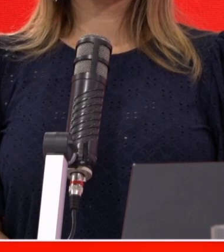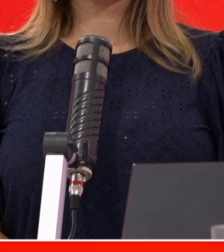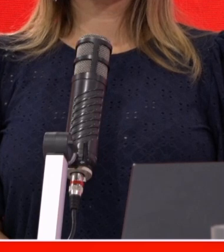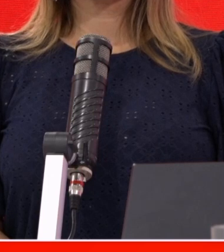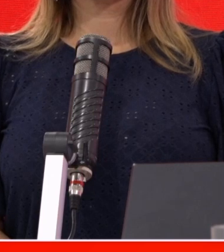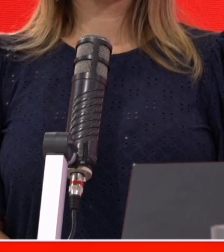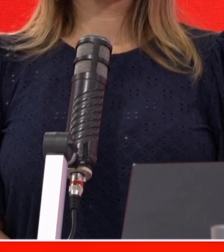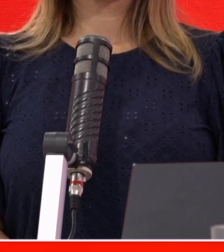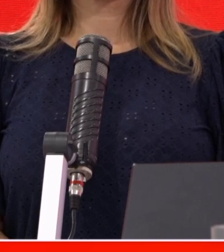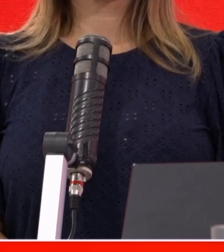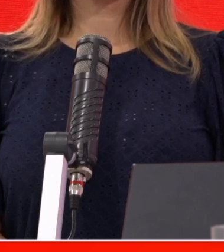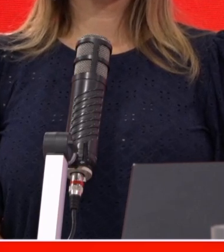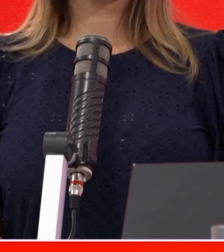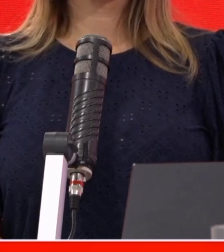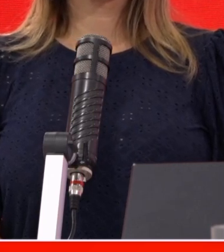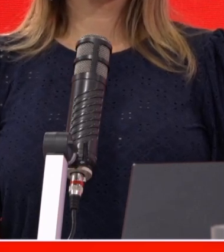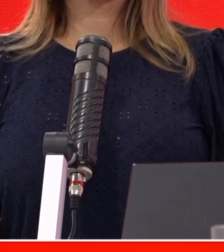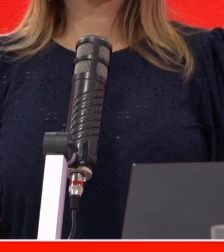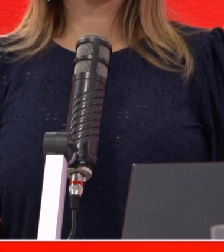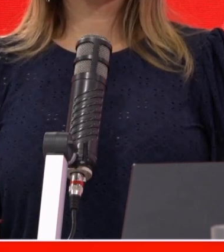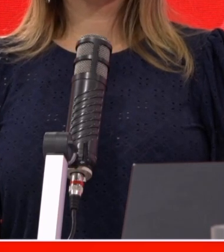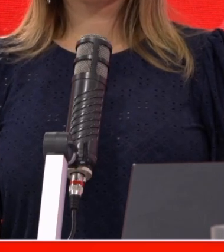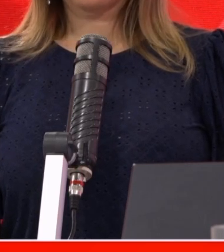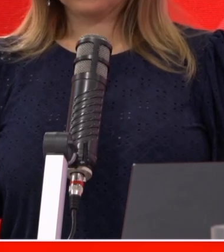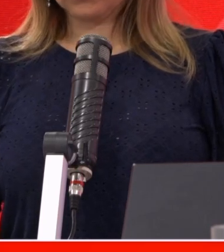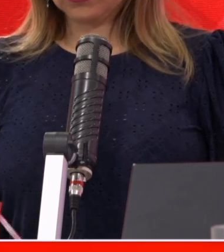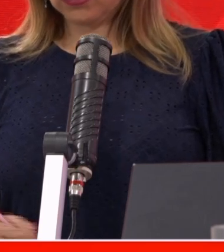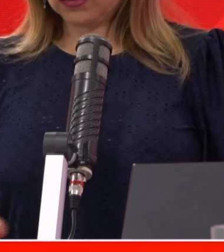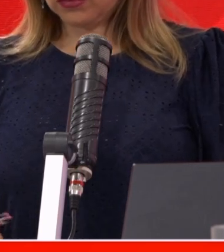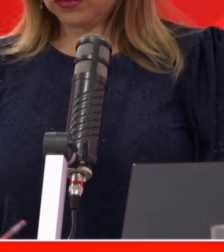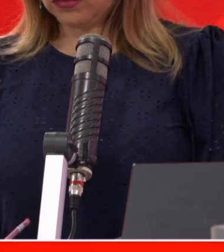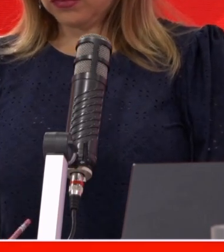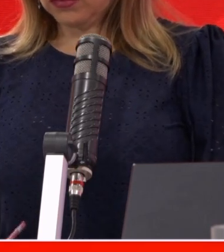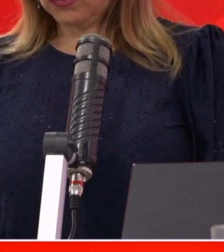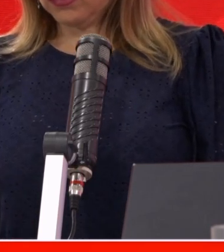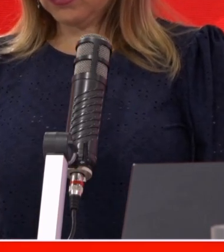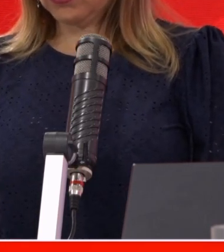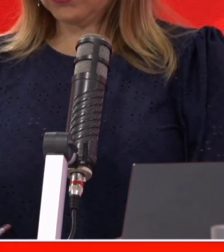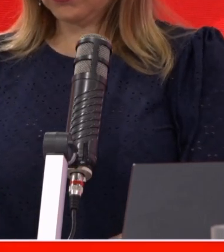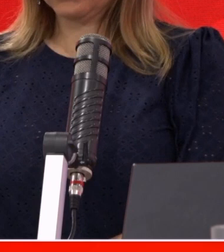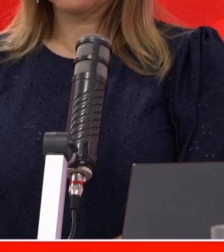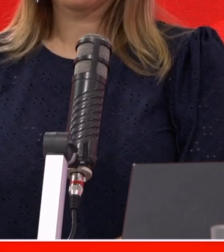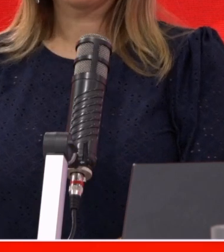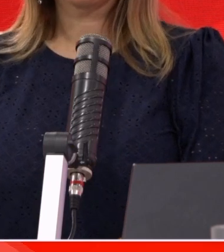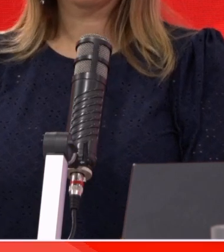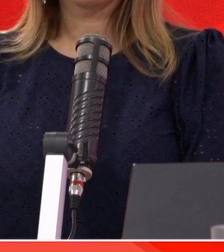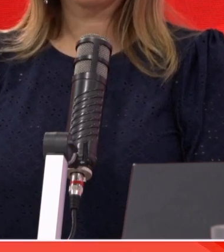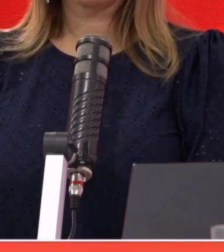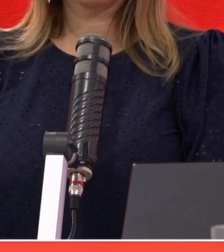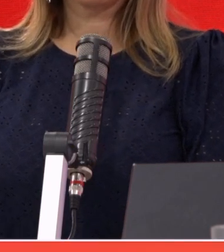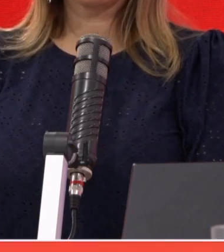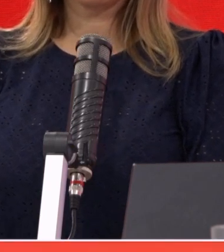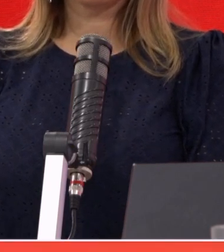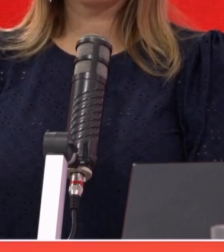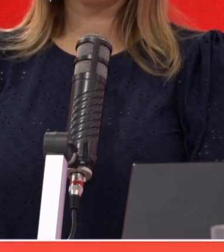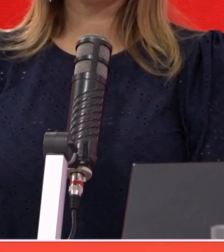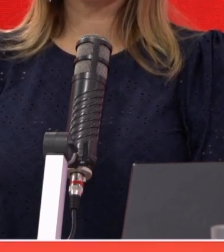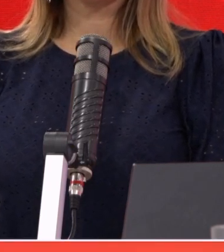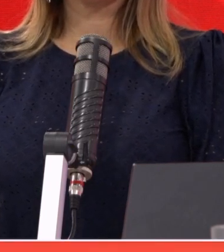hacen efectivo esta ayuda, ¿no? Nosotros hemos tenido, por lo tanto, que hacer una